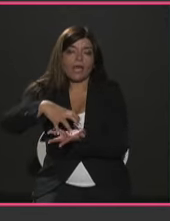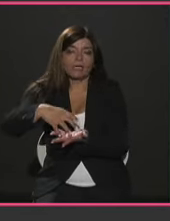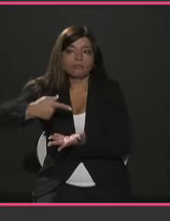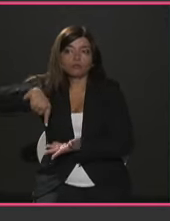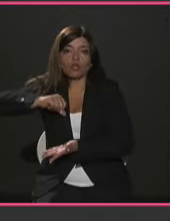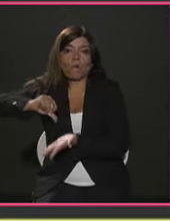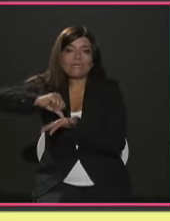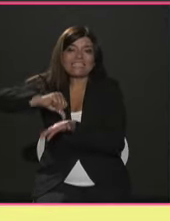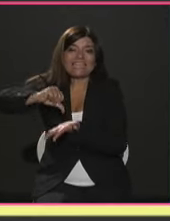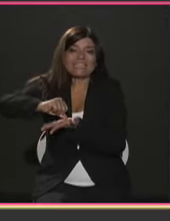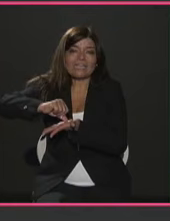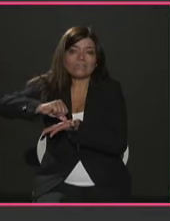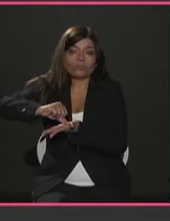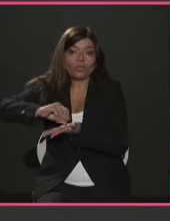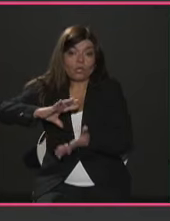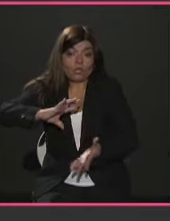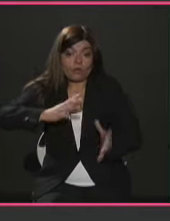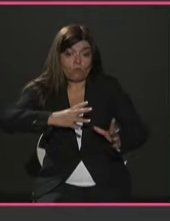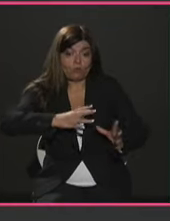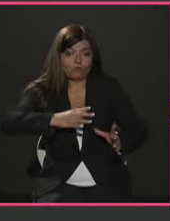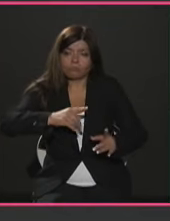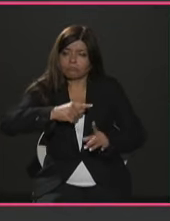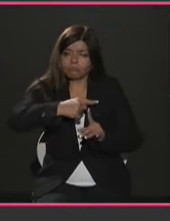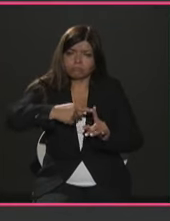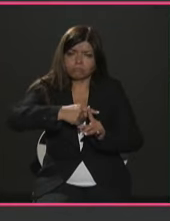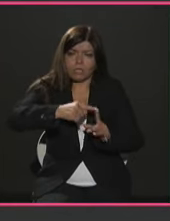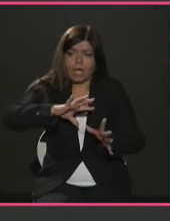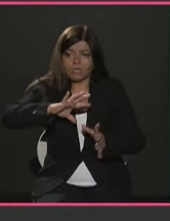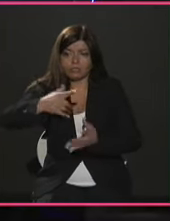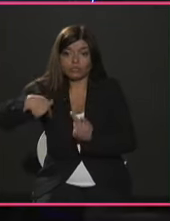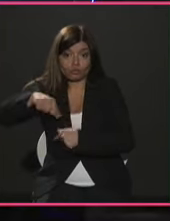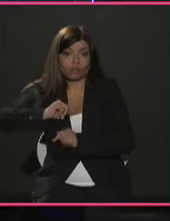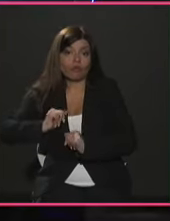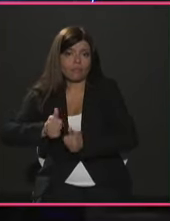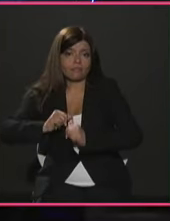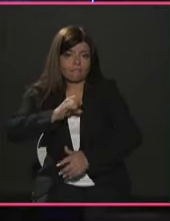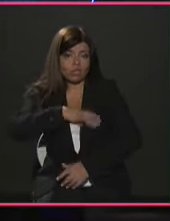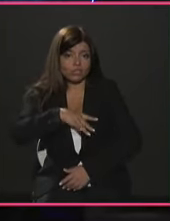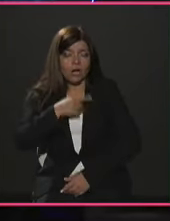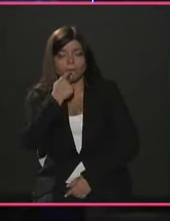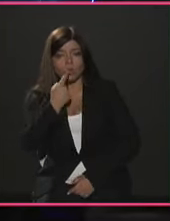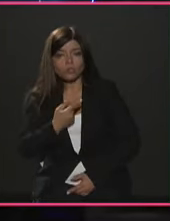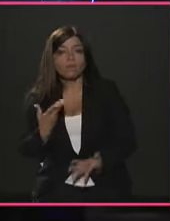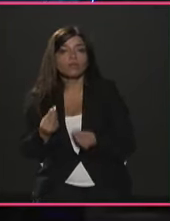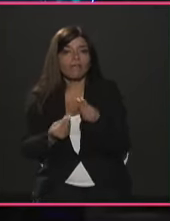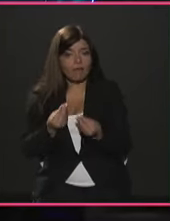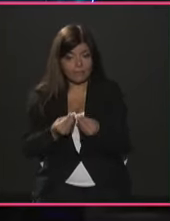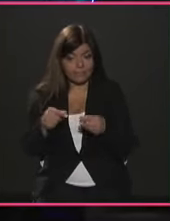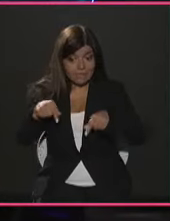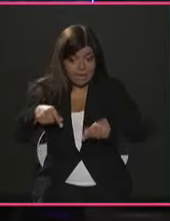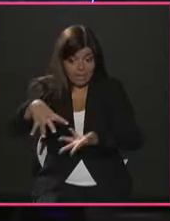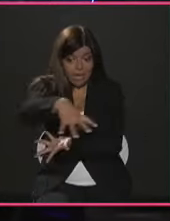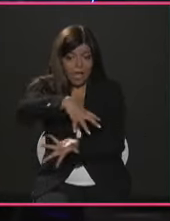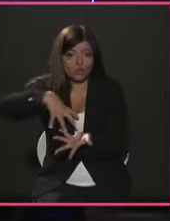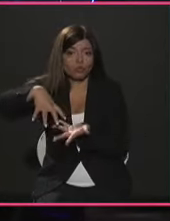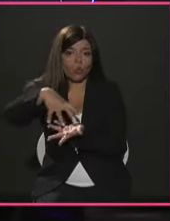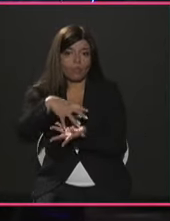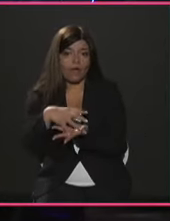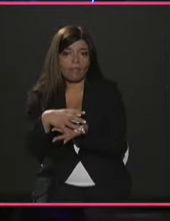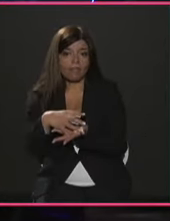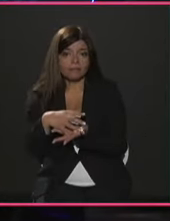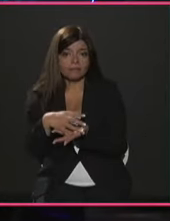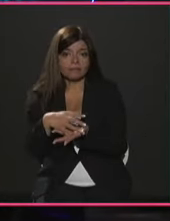urbanizados que la media del mundo pero tenemos entonces este desafío de preguntarnos qué va a pasar en este segmento